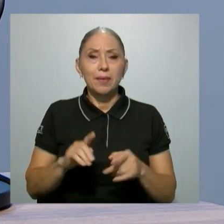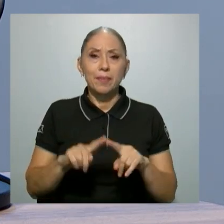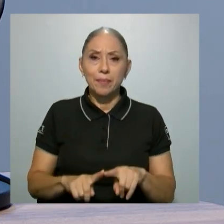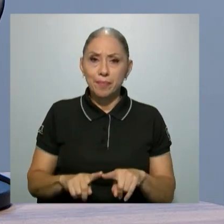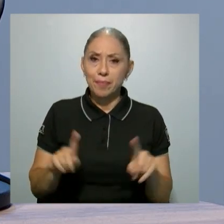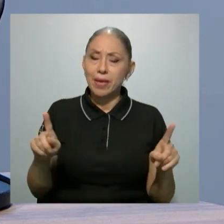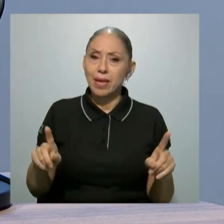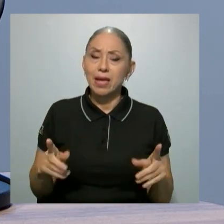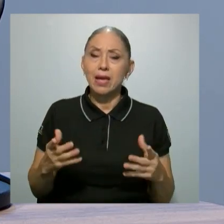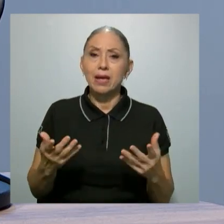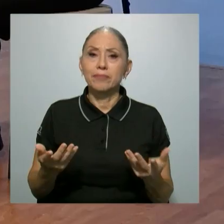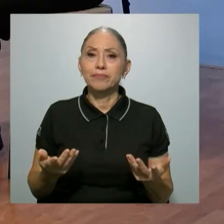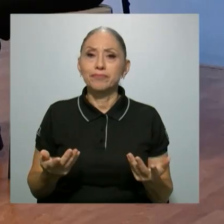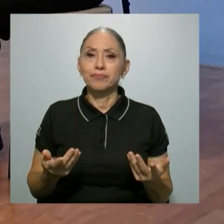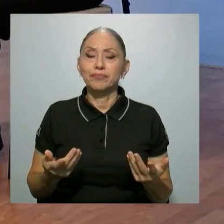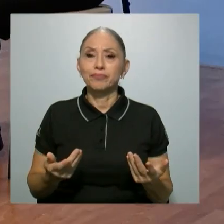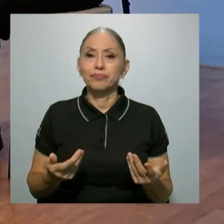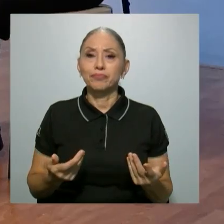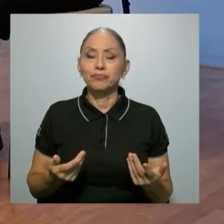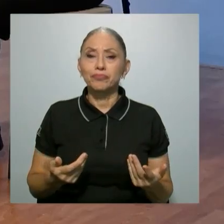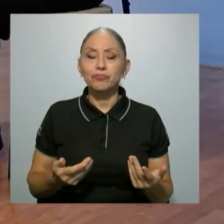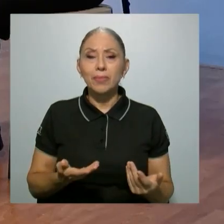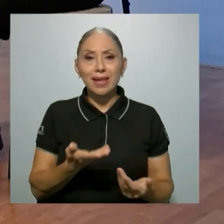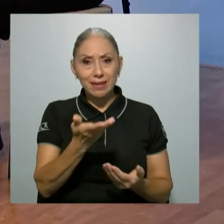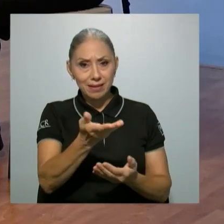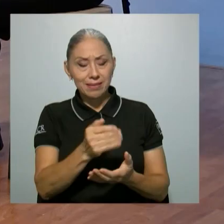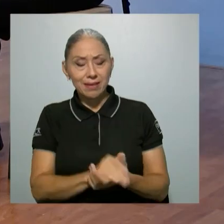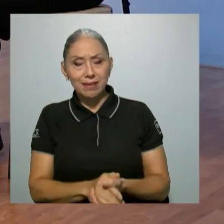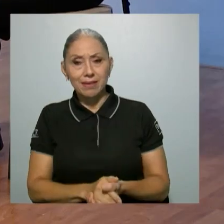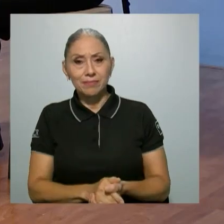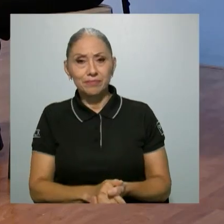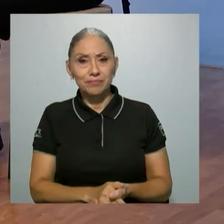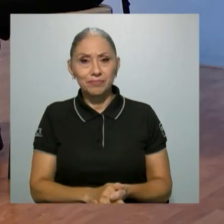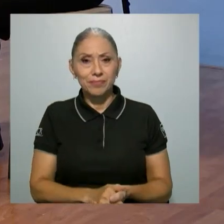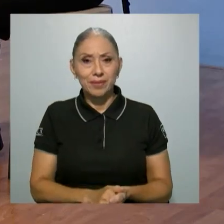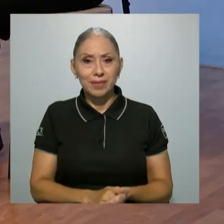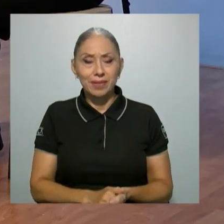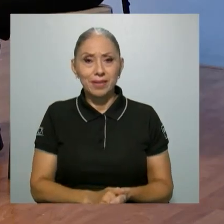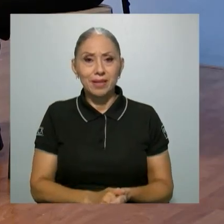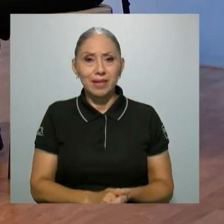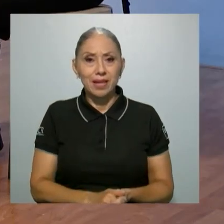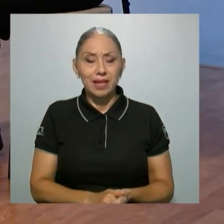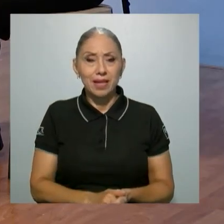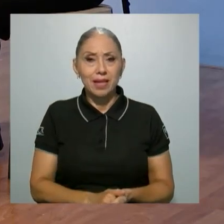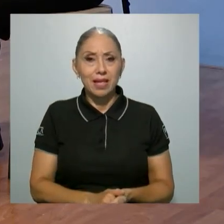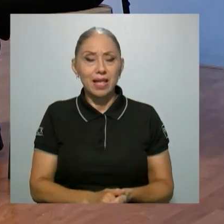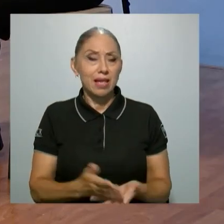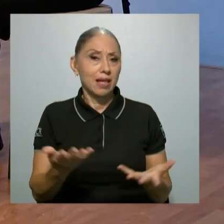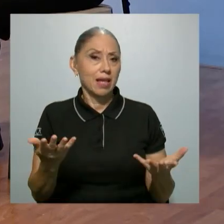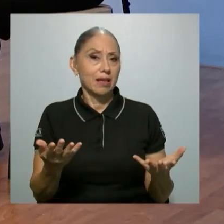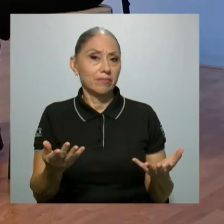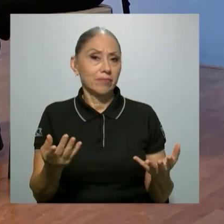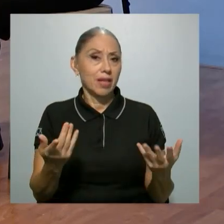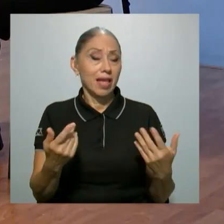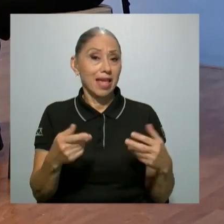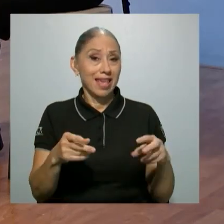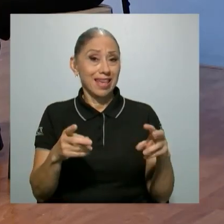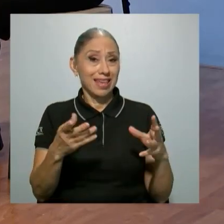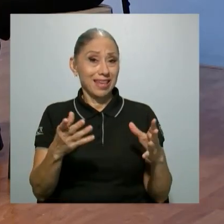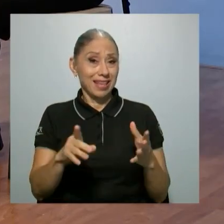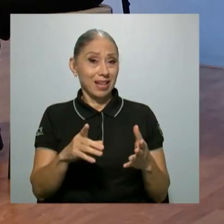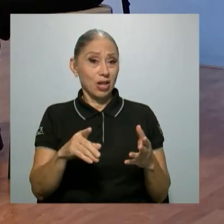Pero déjeme decirle, Natalia, que en lo de economía se sacó